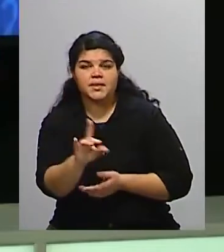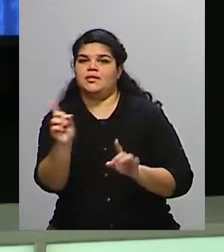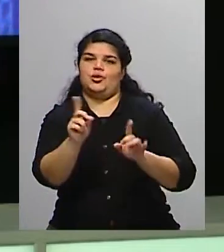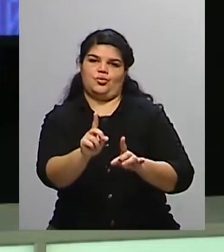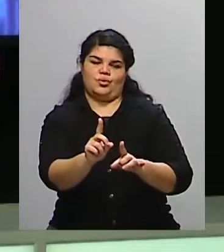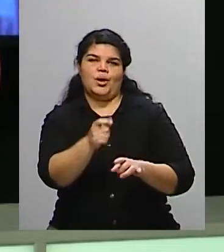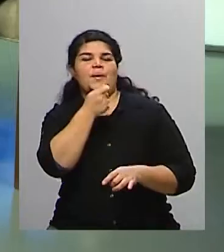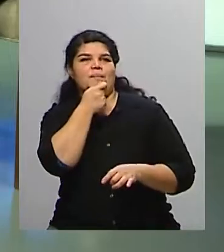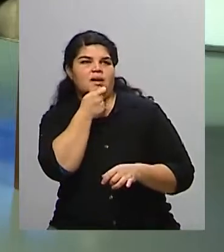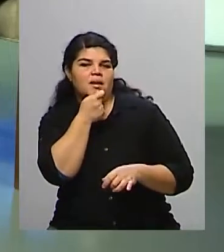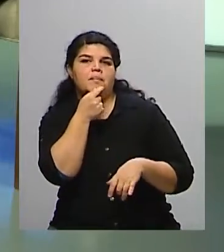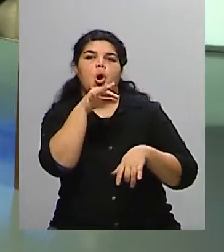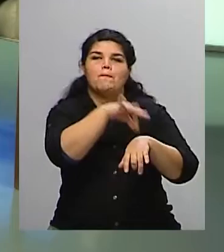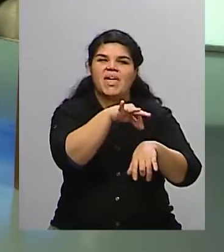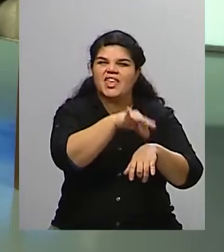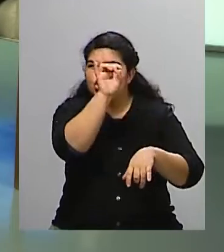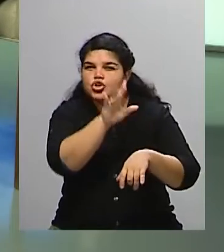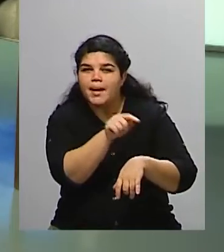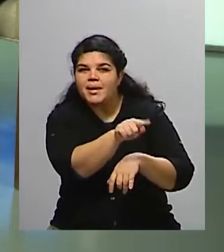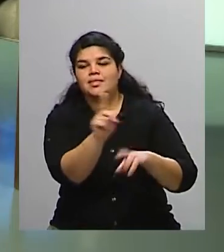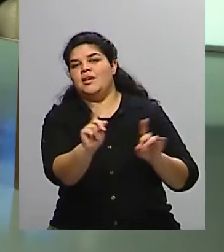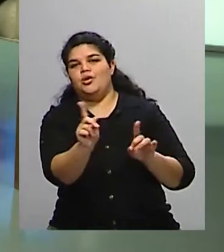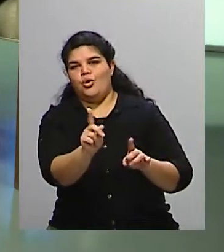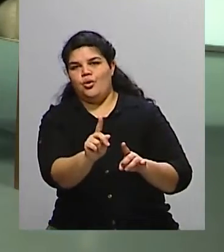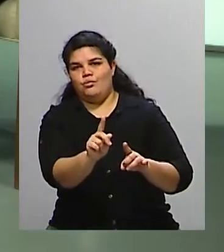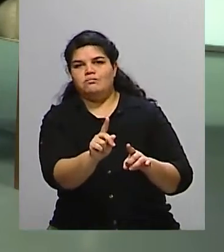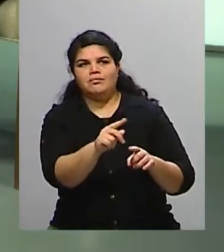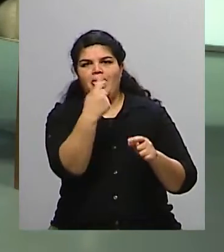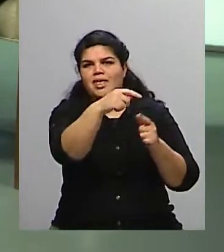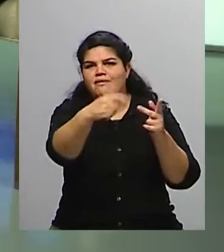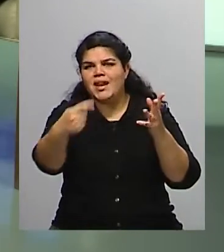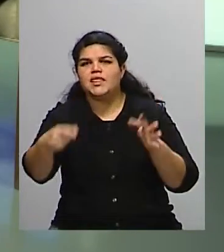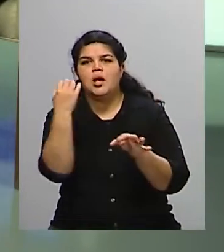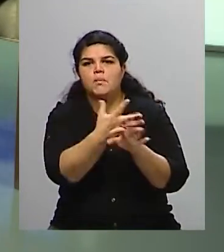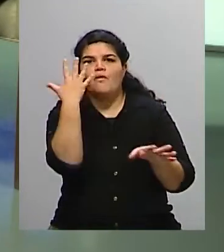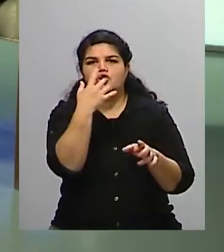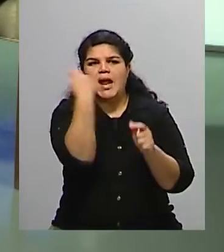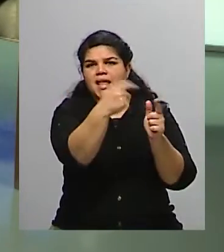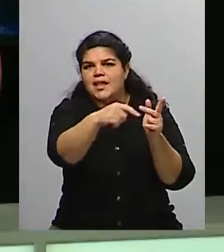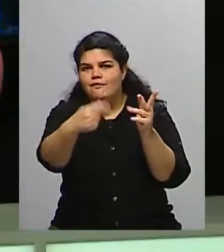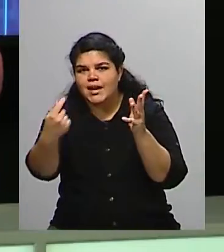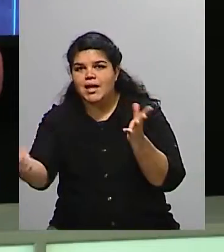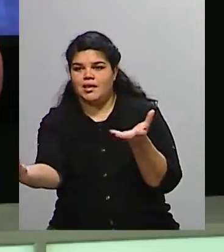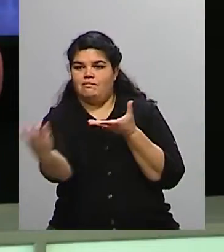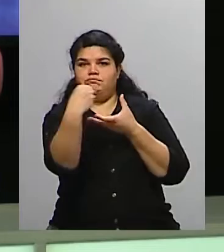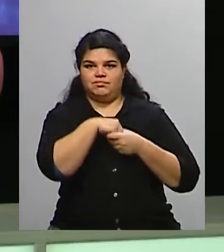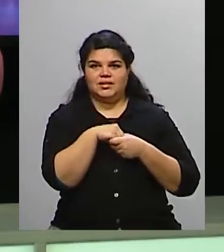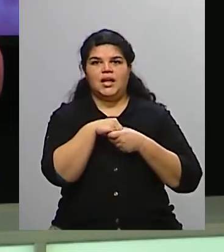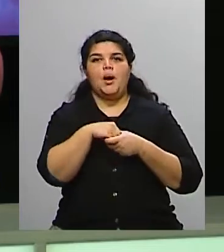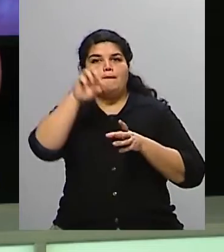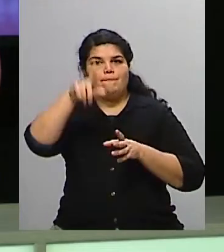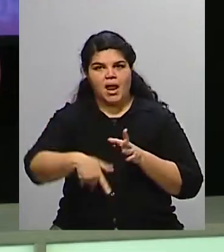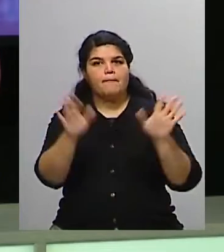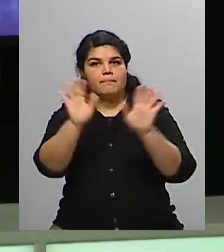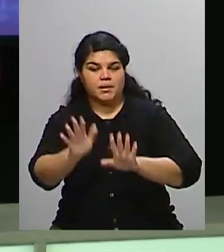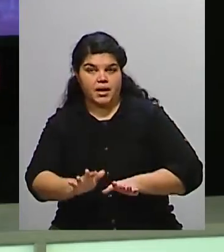el médico. Claro. Y la salud es mucho más que el médico, ¿no? Es un aspecto mucho más amplio. Entonces, ¿pero qué pasa? los